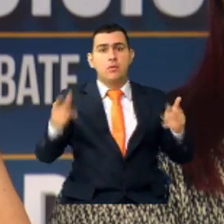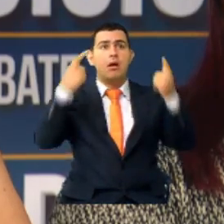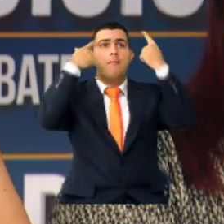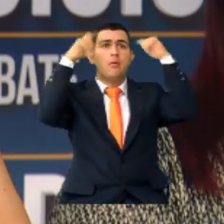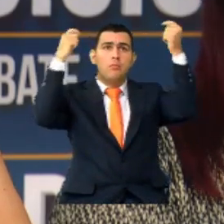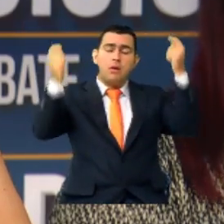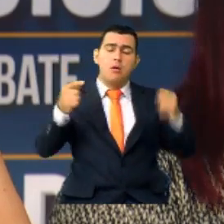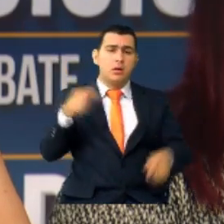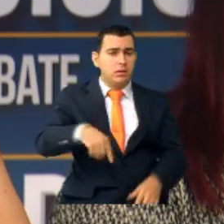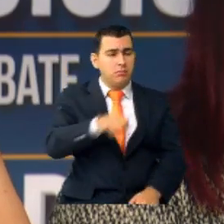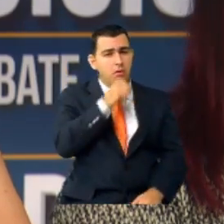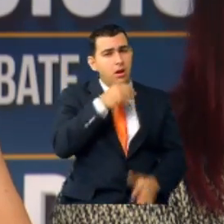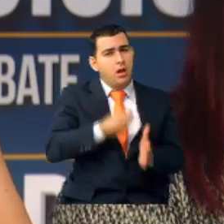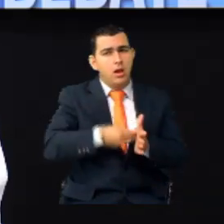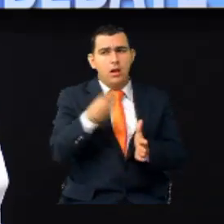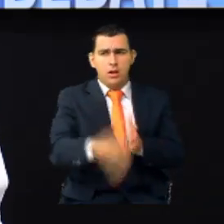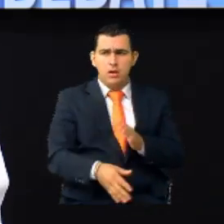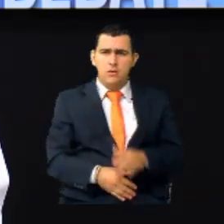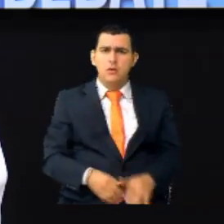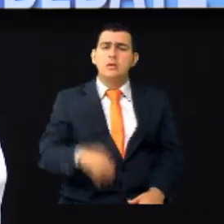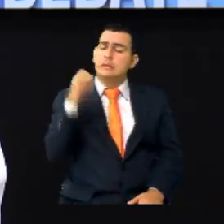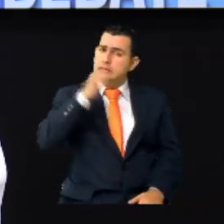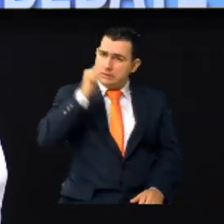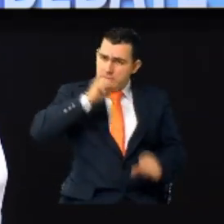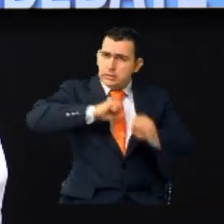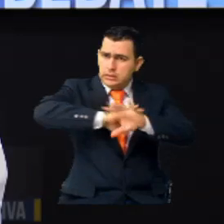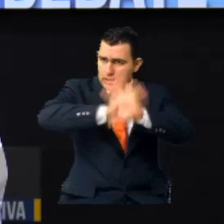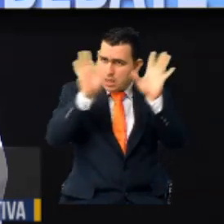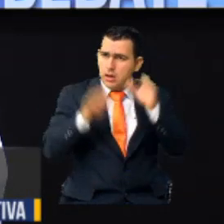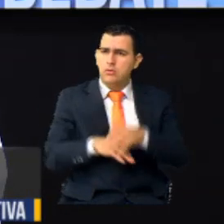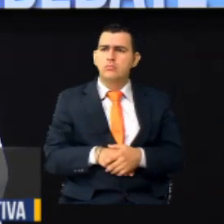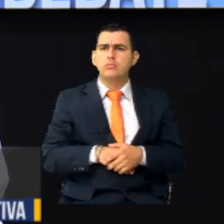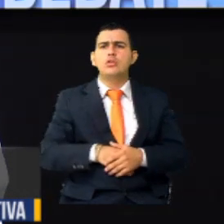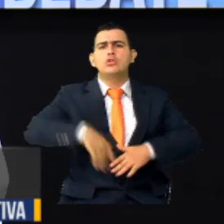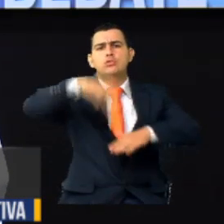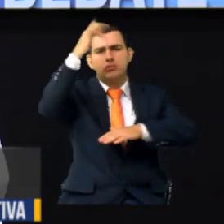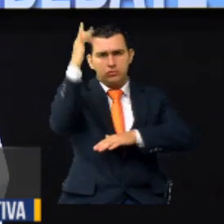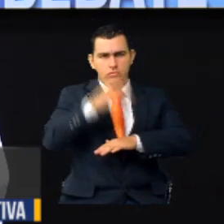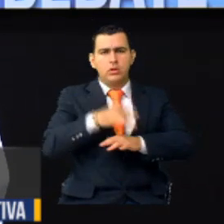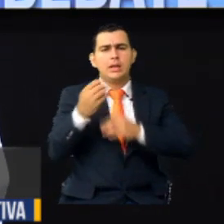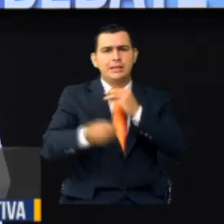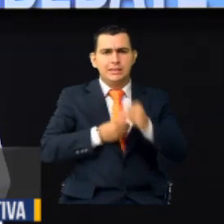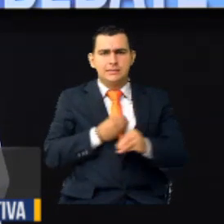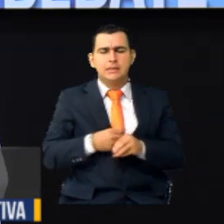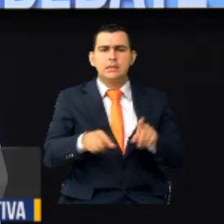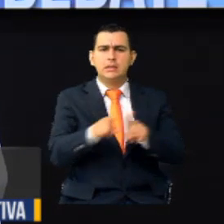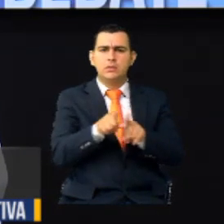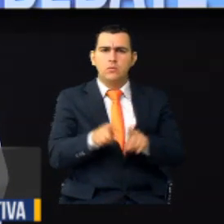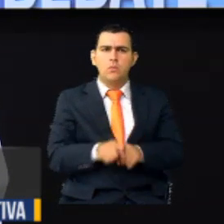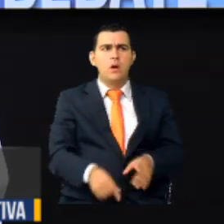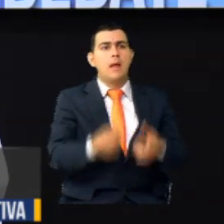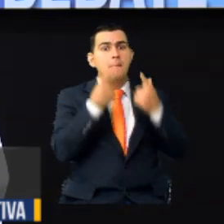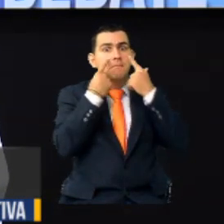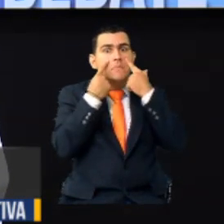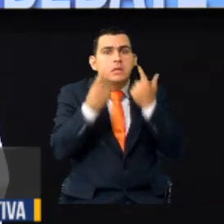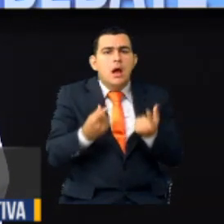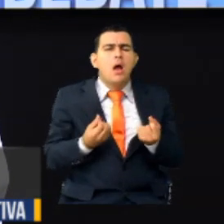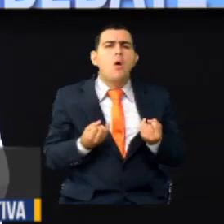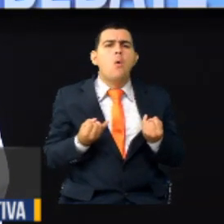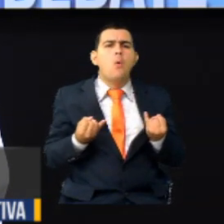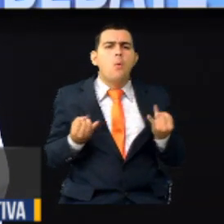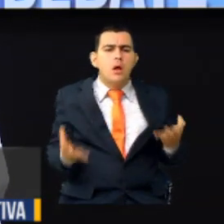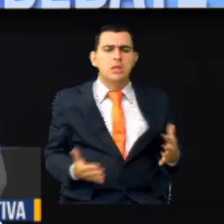queja por los altos costos? Por supuesto, eso implica además hacer una actualización de nuestro sistema de recaudo y de nuestro sistema